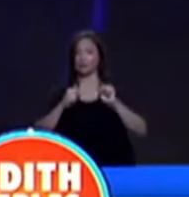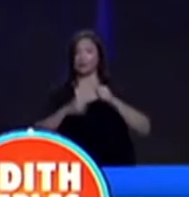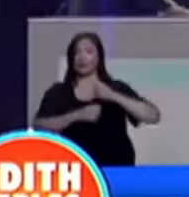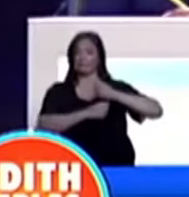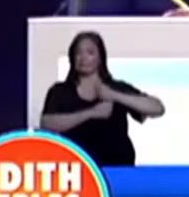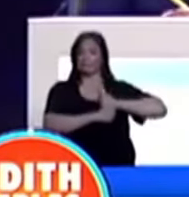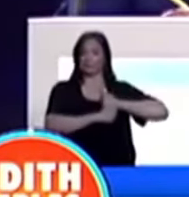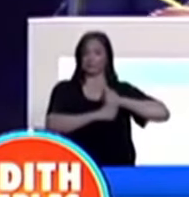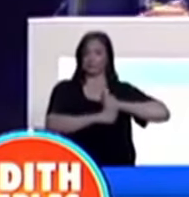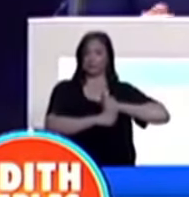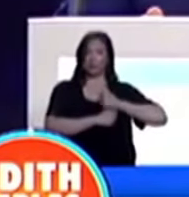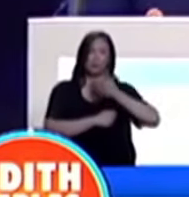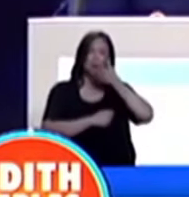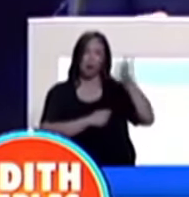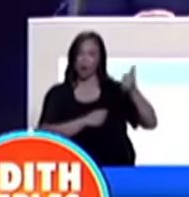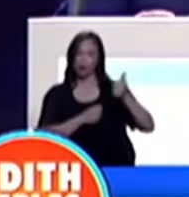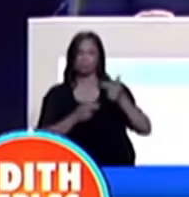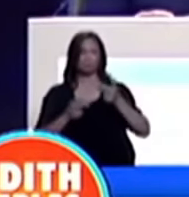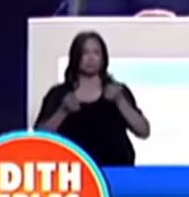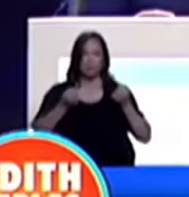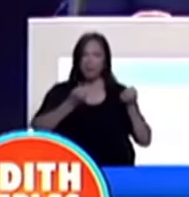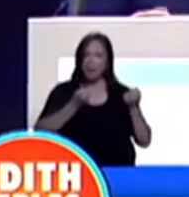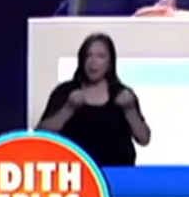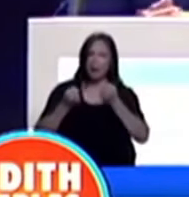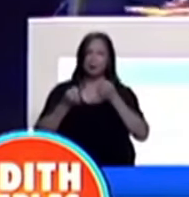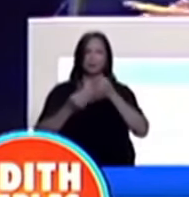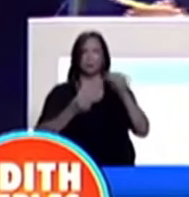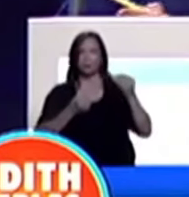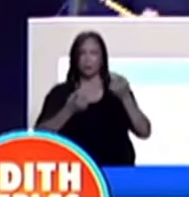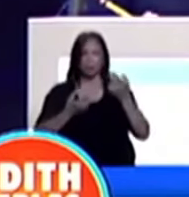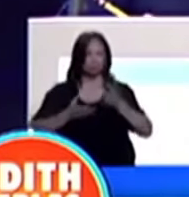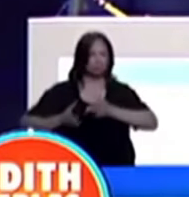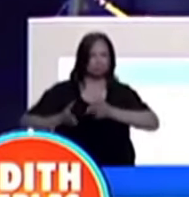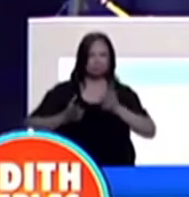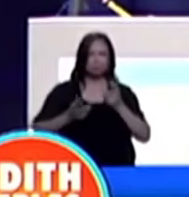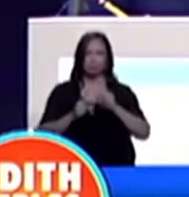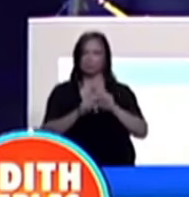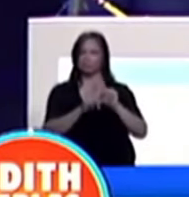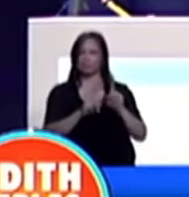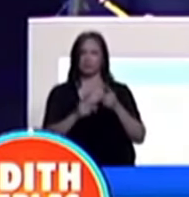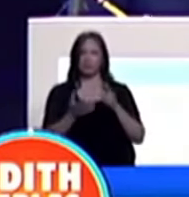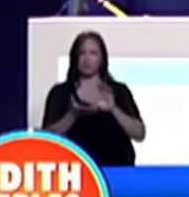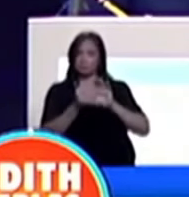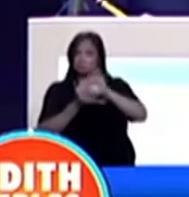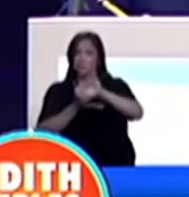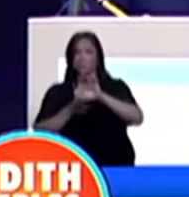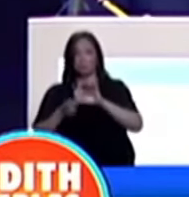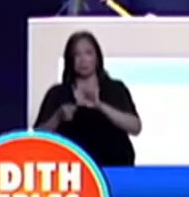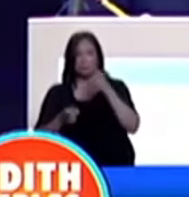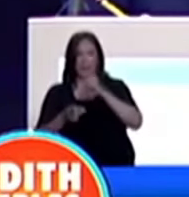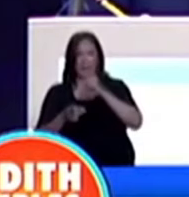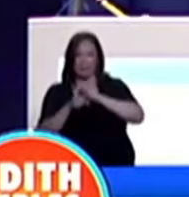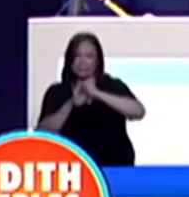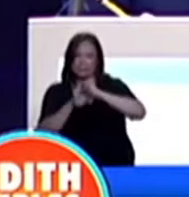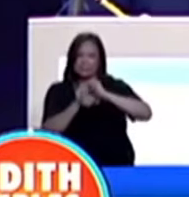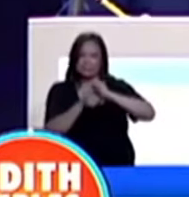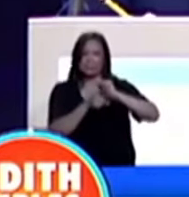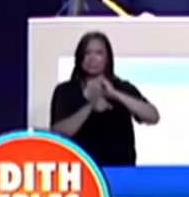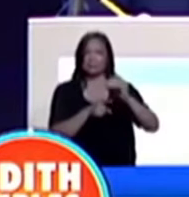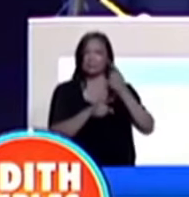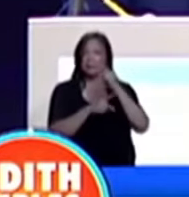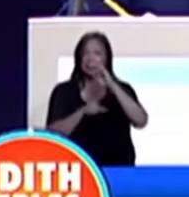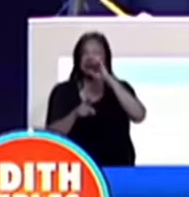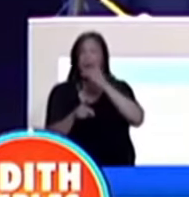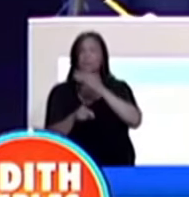de las Fuerzas Armadas, con mejores instrumentos para la vigilancia continua de nuestra frontera. Hay grandes inversiones, gran entrenamiento,